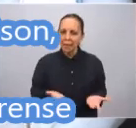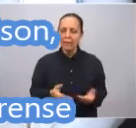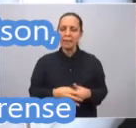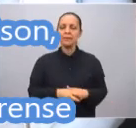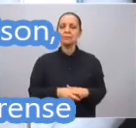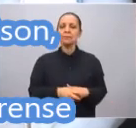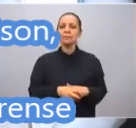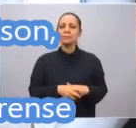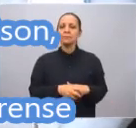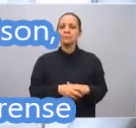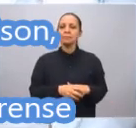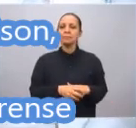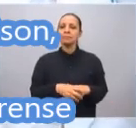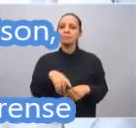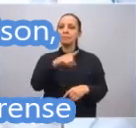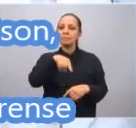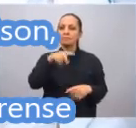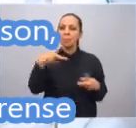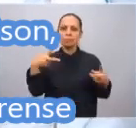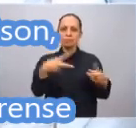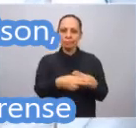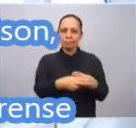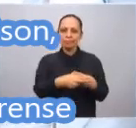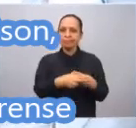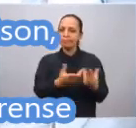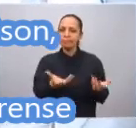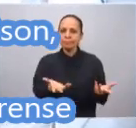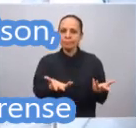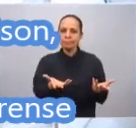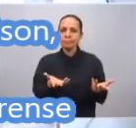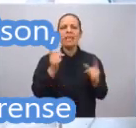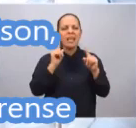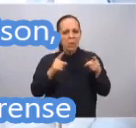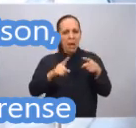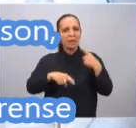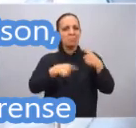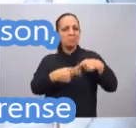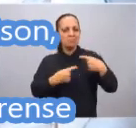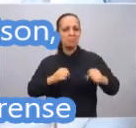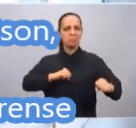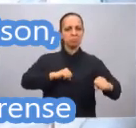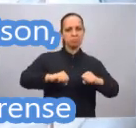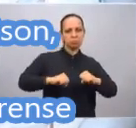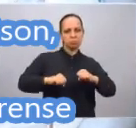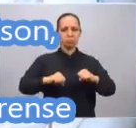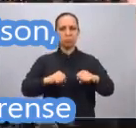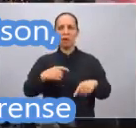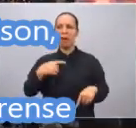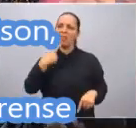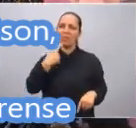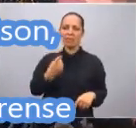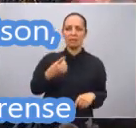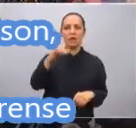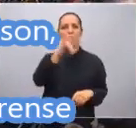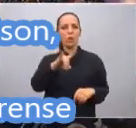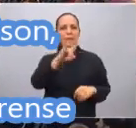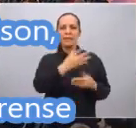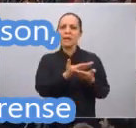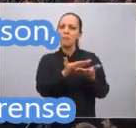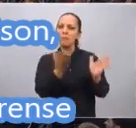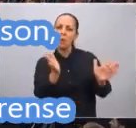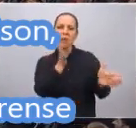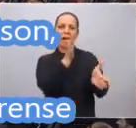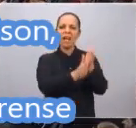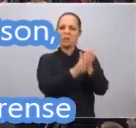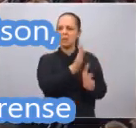entonces, luego de cortar los fondos, siguieron provocando con que la universidad pública y gratuita